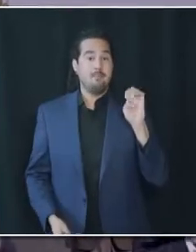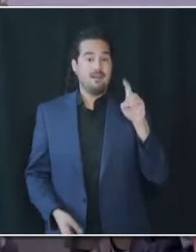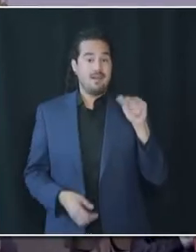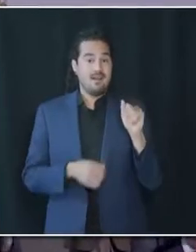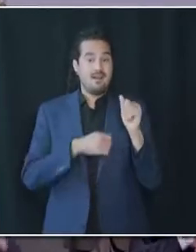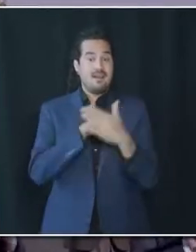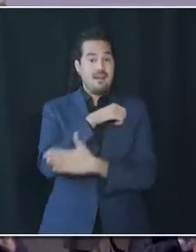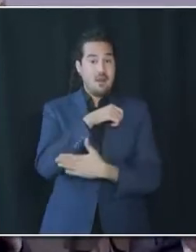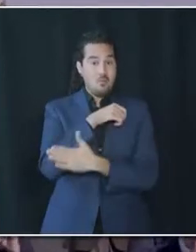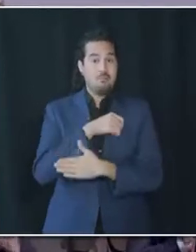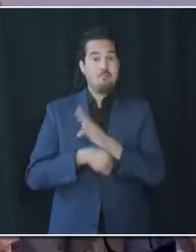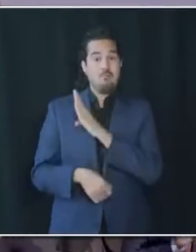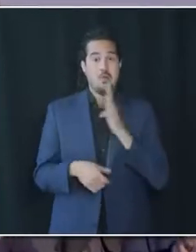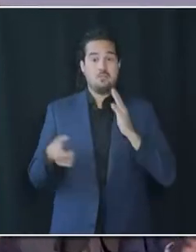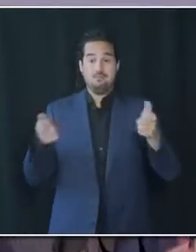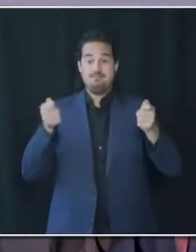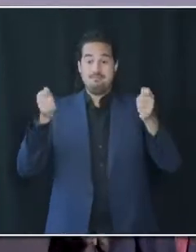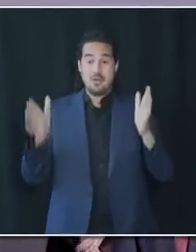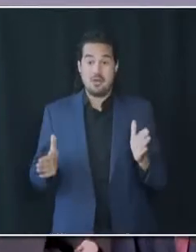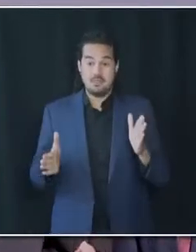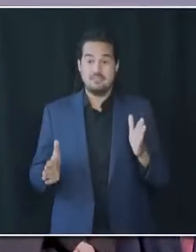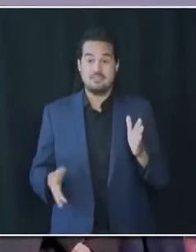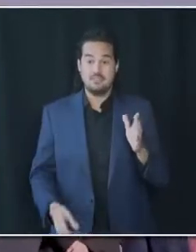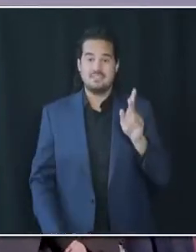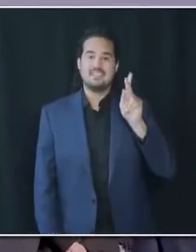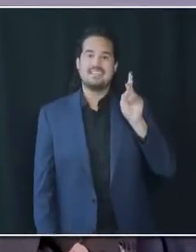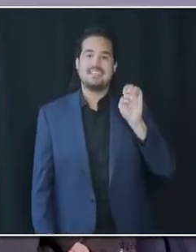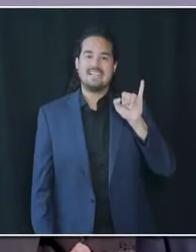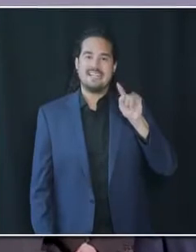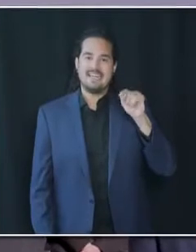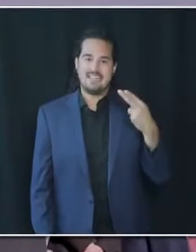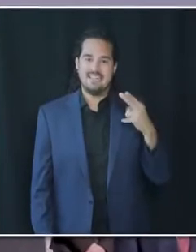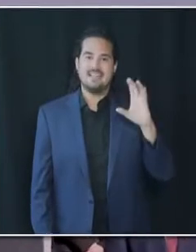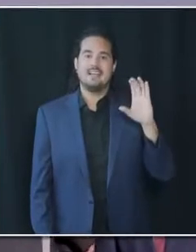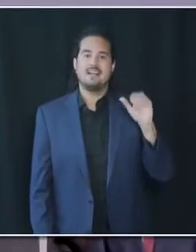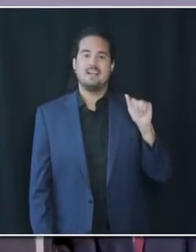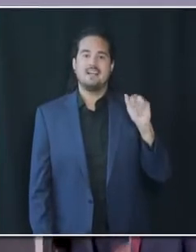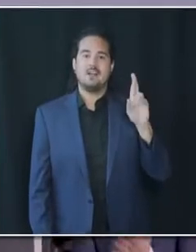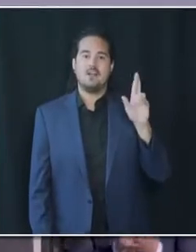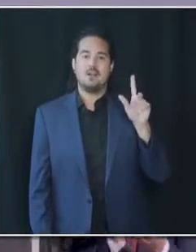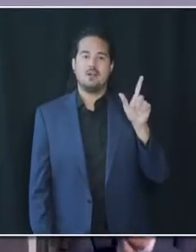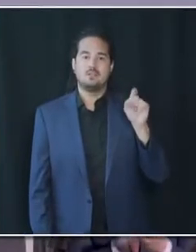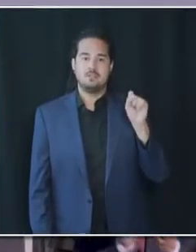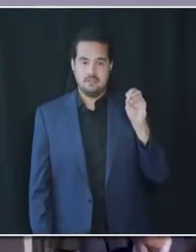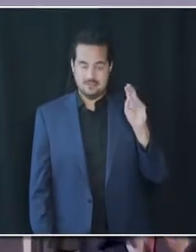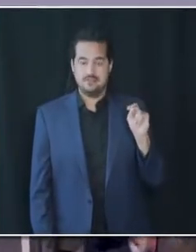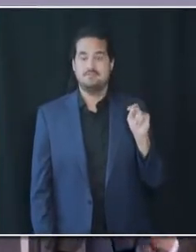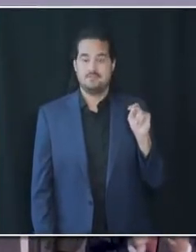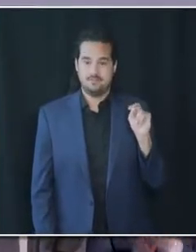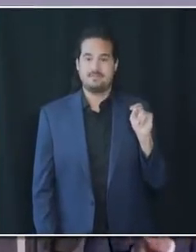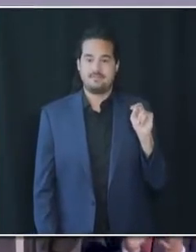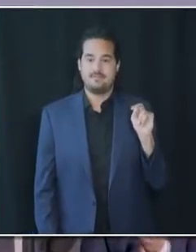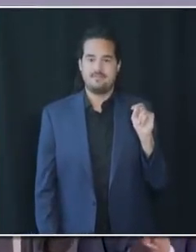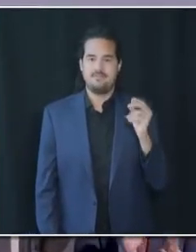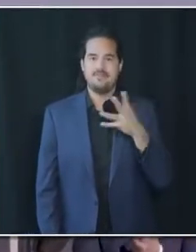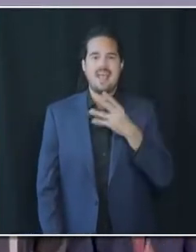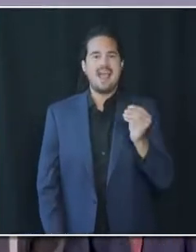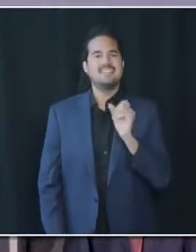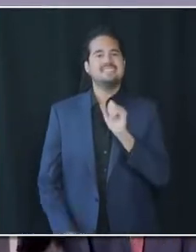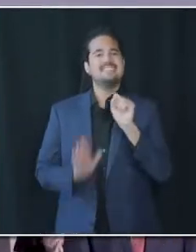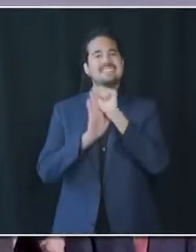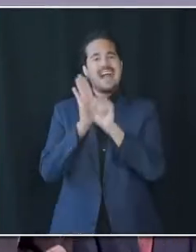kit carson nuestra senadora estatal de amp nancy